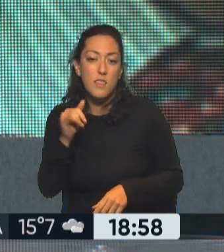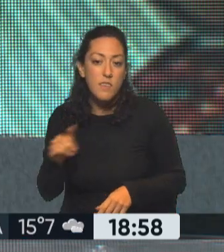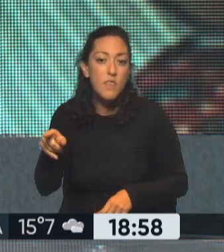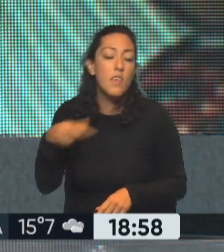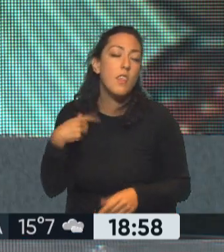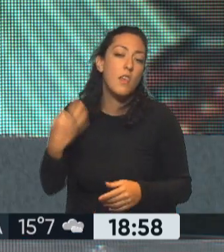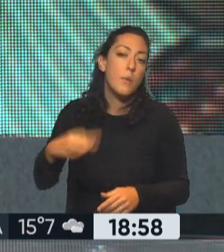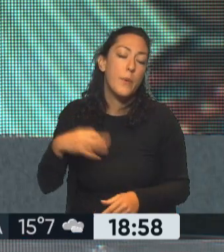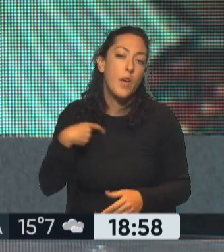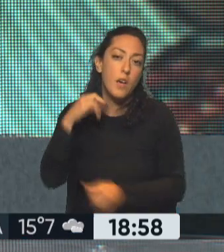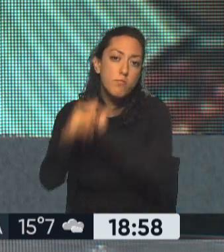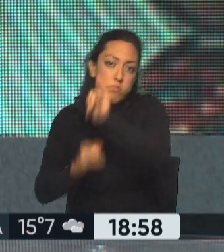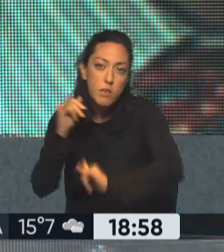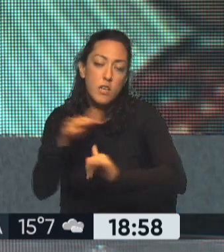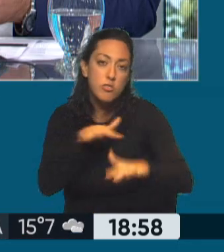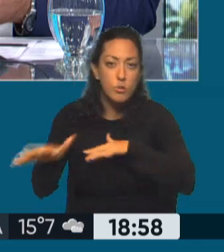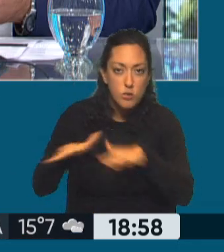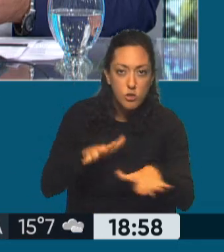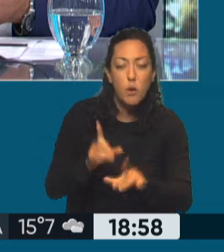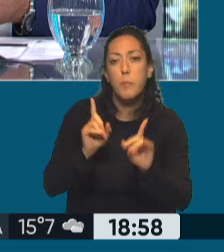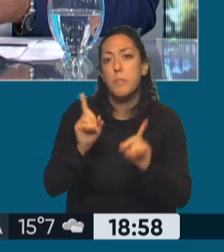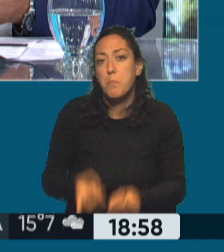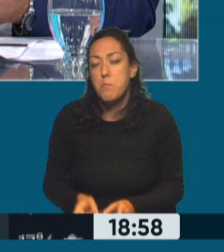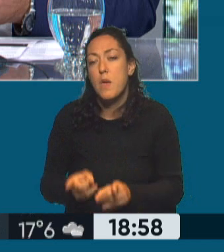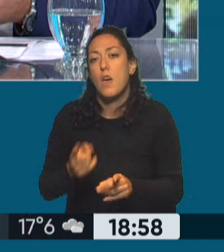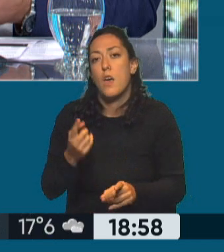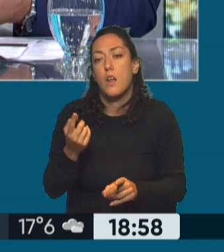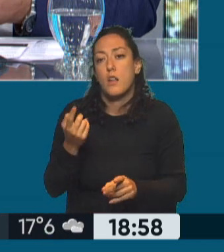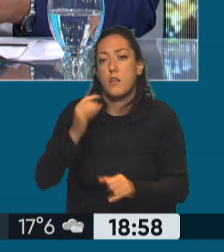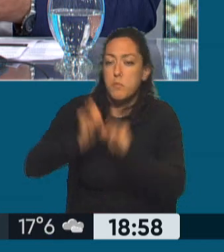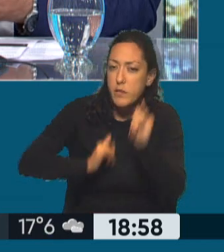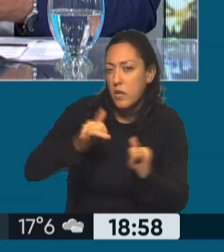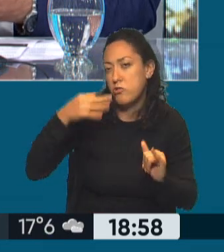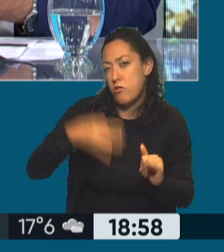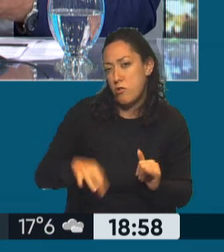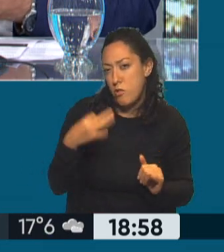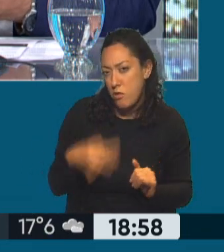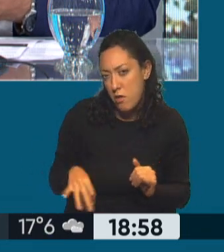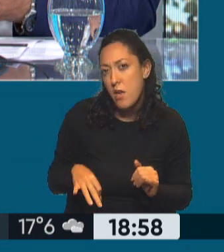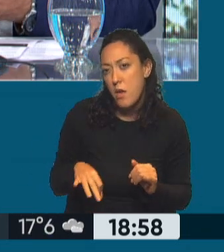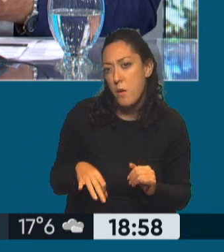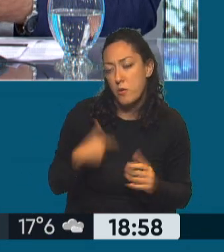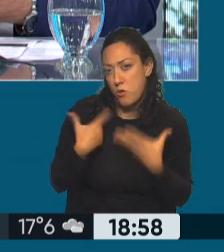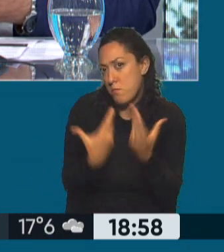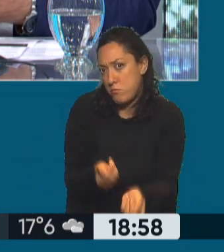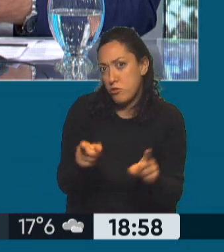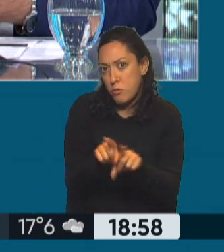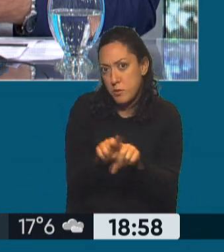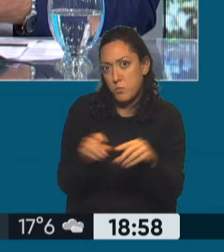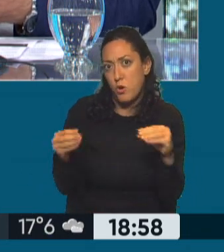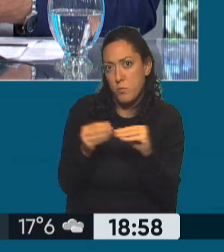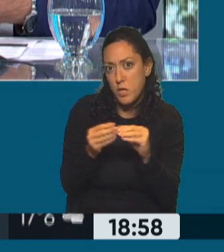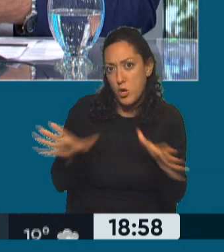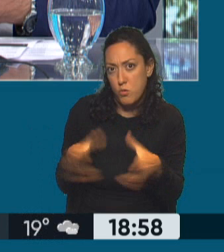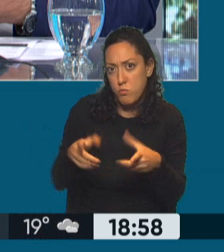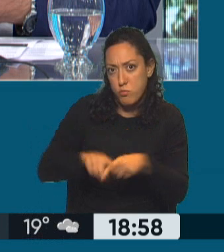se defina esta situación. Pero también deben excusarse, entendemos nosotros, y en eso acompaño lo que plantea mi colega de